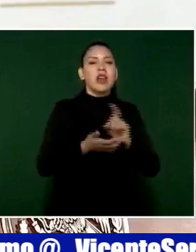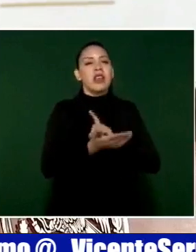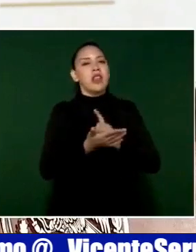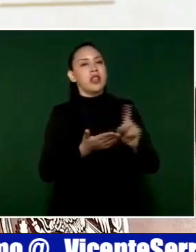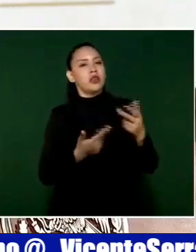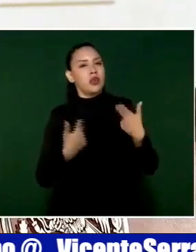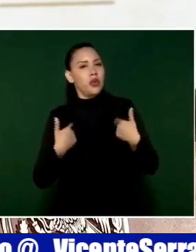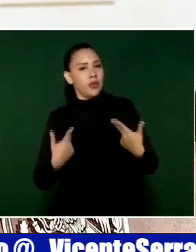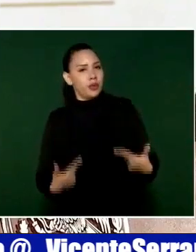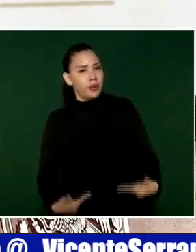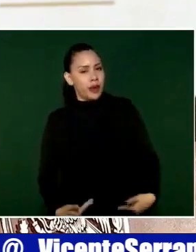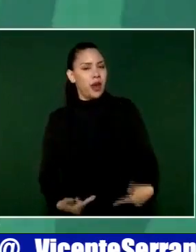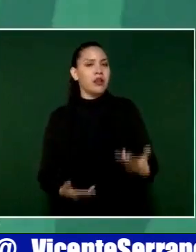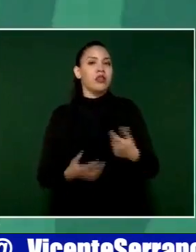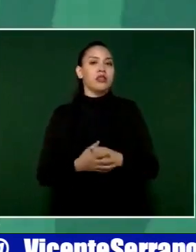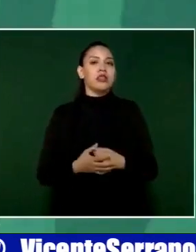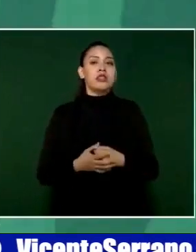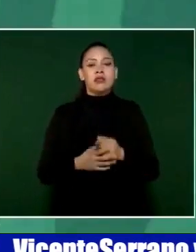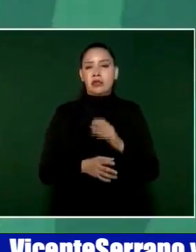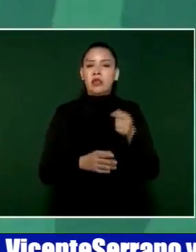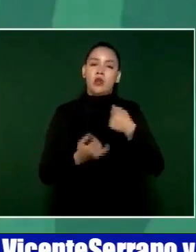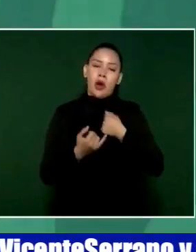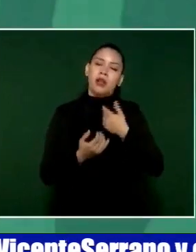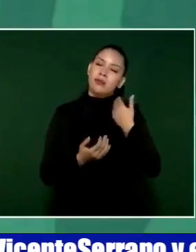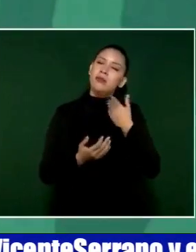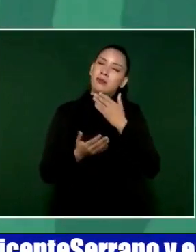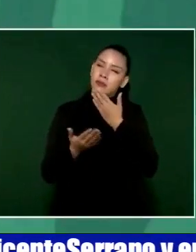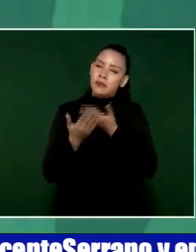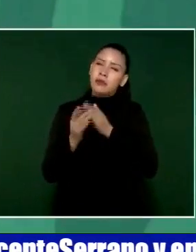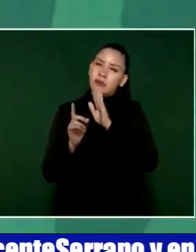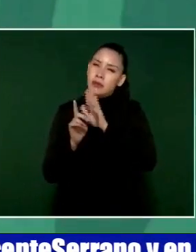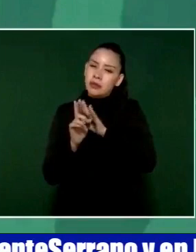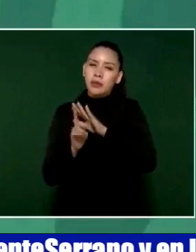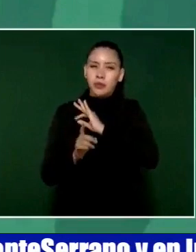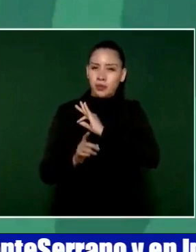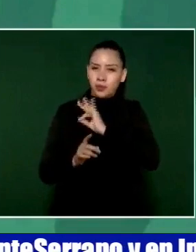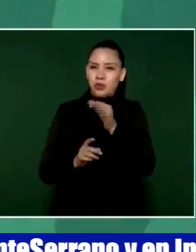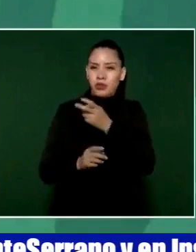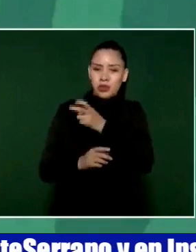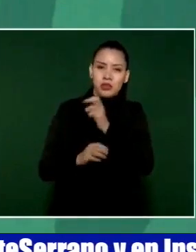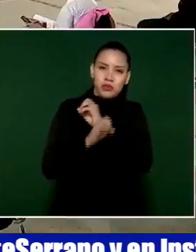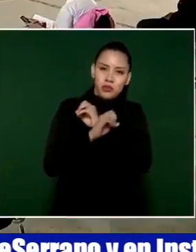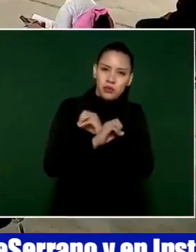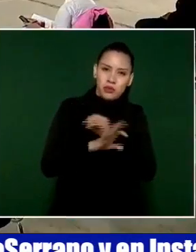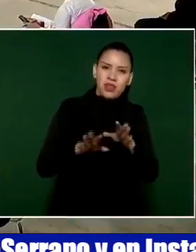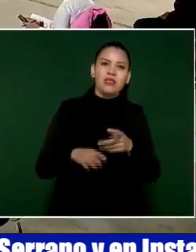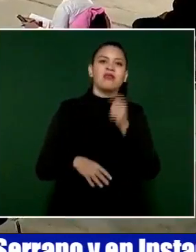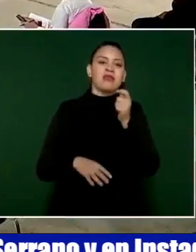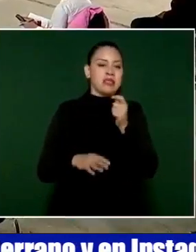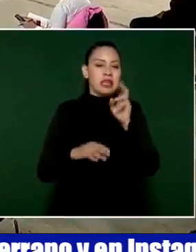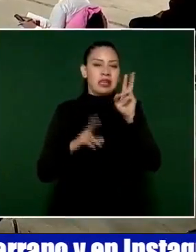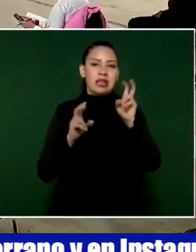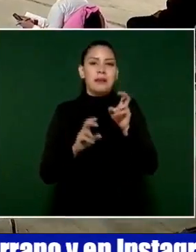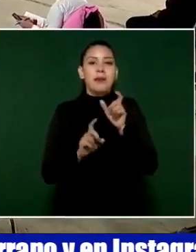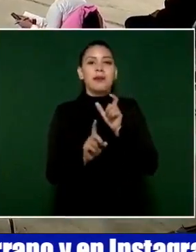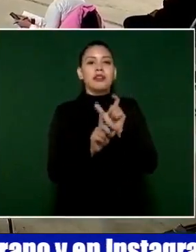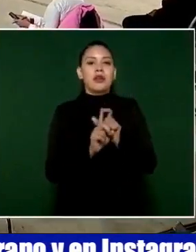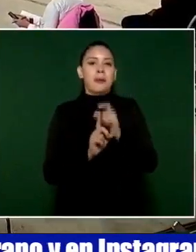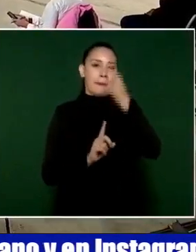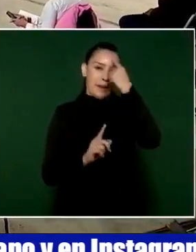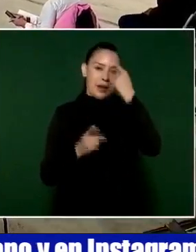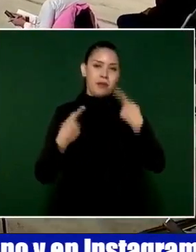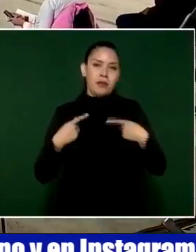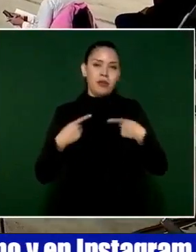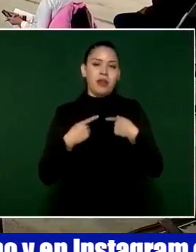los adversarios conservadores que les ayuden en la mañanera para hacer el caldo gordo de esto del jaqueo y